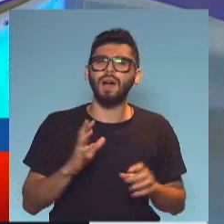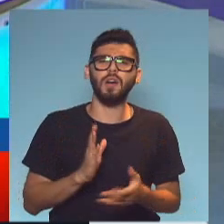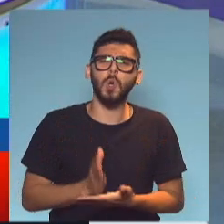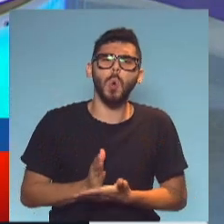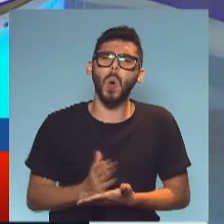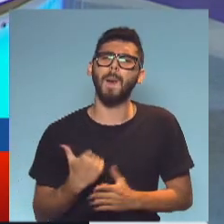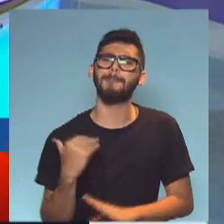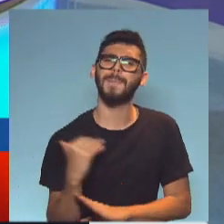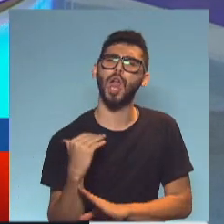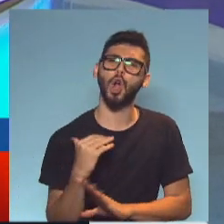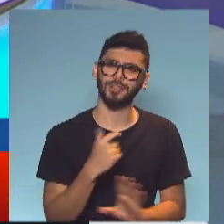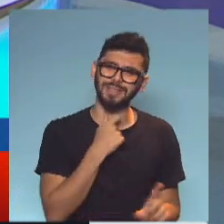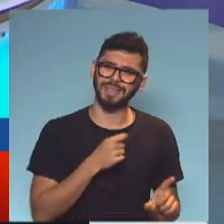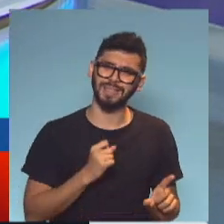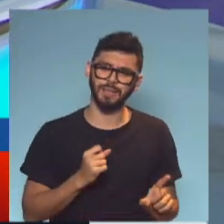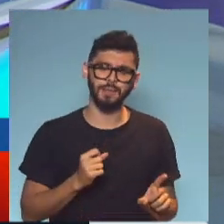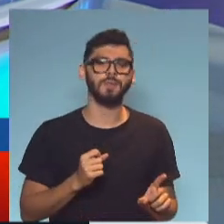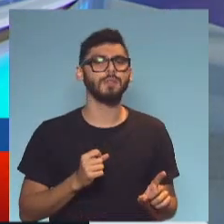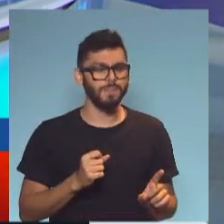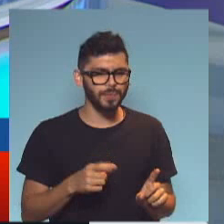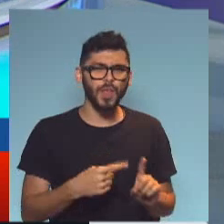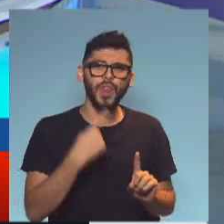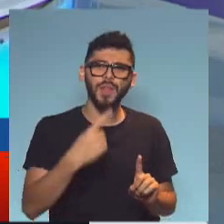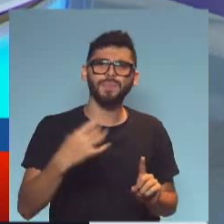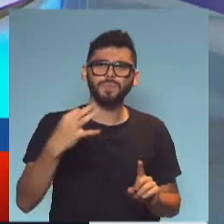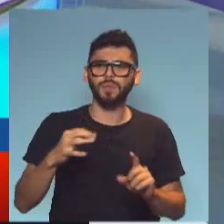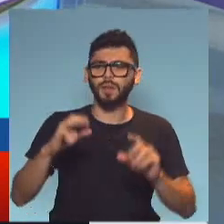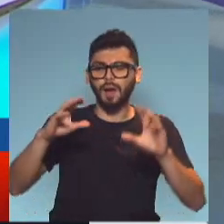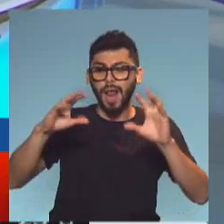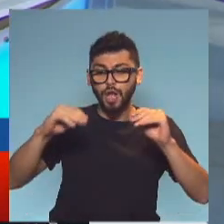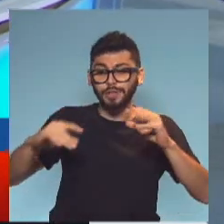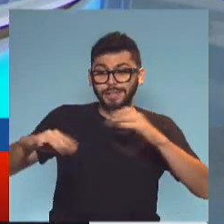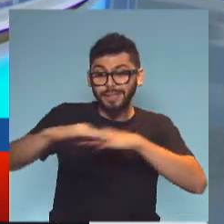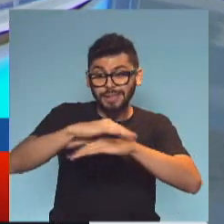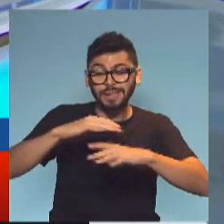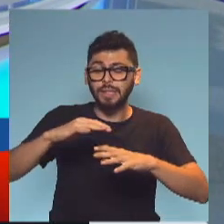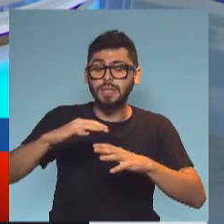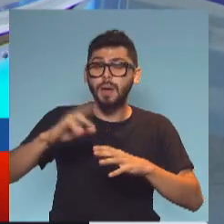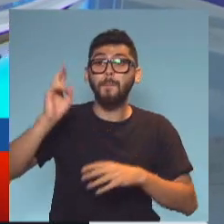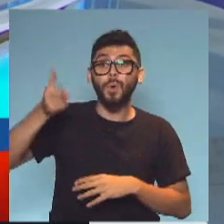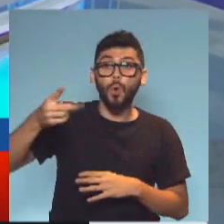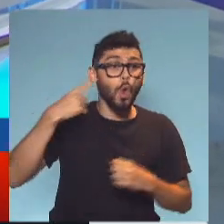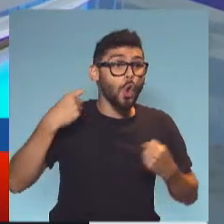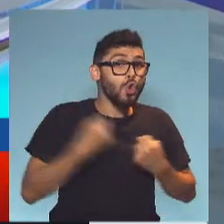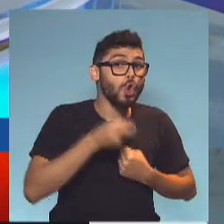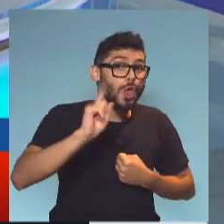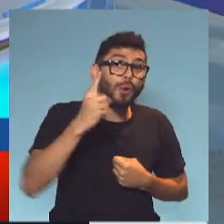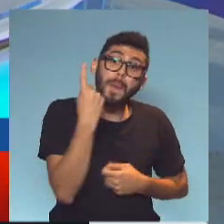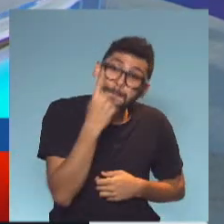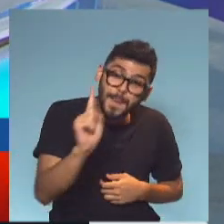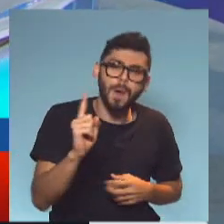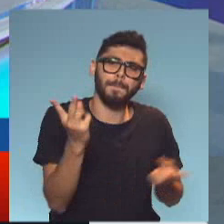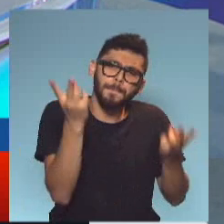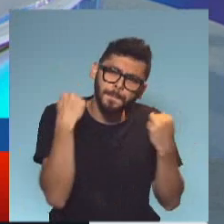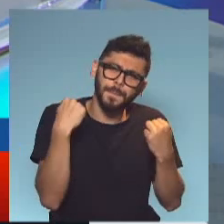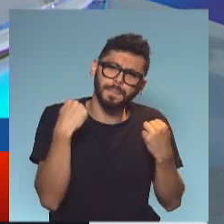que dijo fue que no están de acuerdo con la restricción a la circulación, pero que lo van a acatar, que es casi como decirle al electorado, estamos